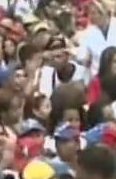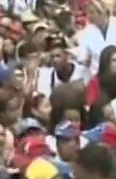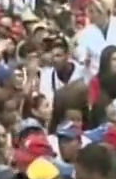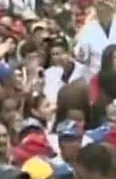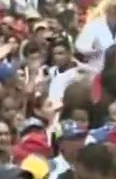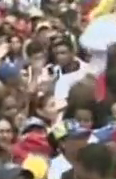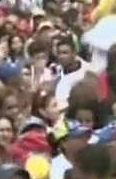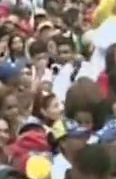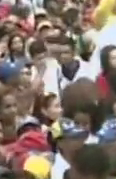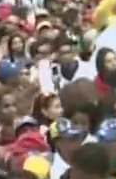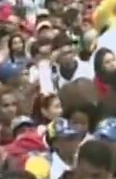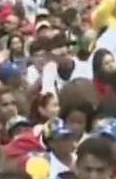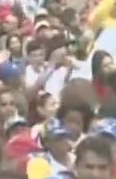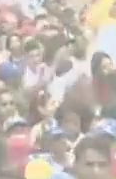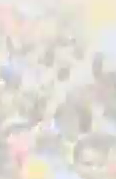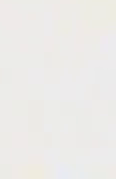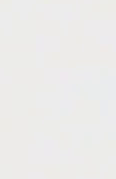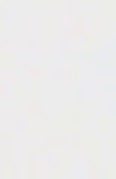por qué